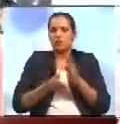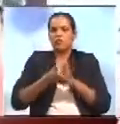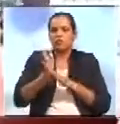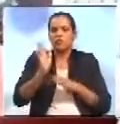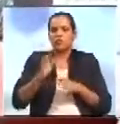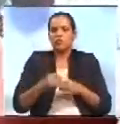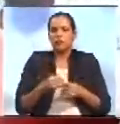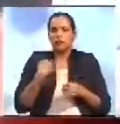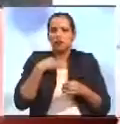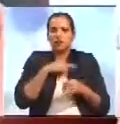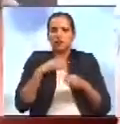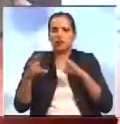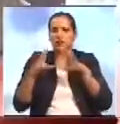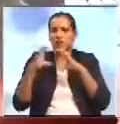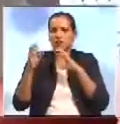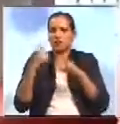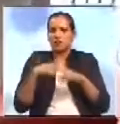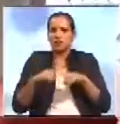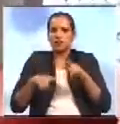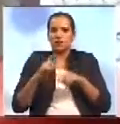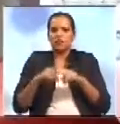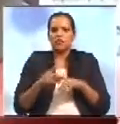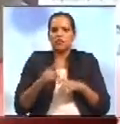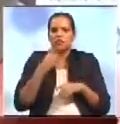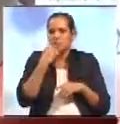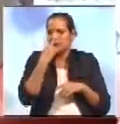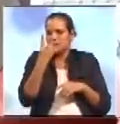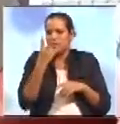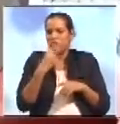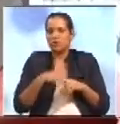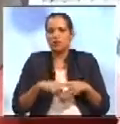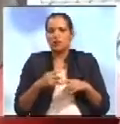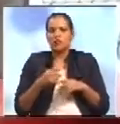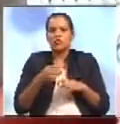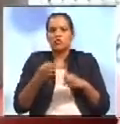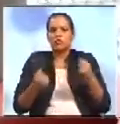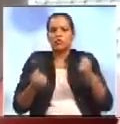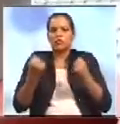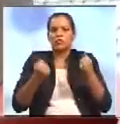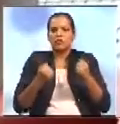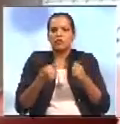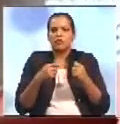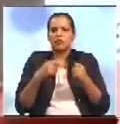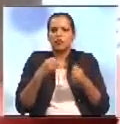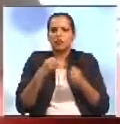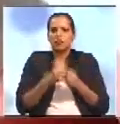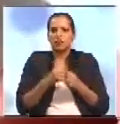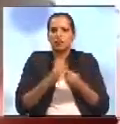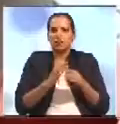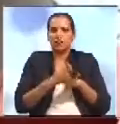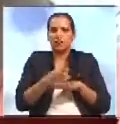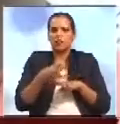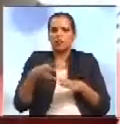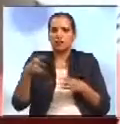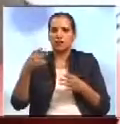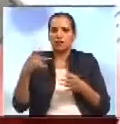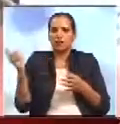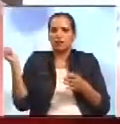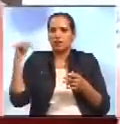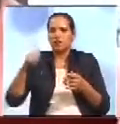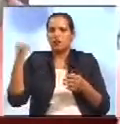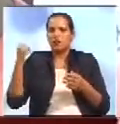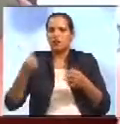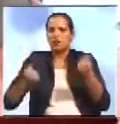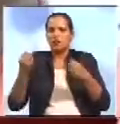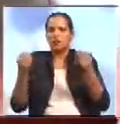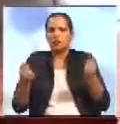sea, conversando con unos amigos, pues, y el carro del señor, hace unos 5 minutos, si él no se termina de bajar del vehículo de ahí, el señor viene a alta velocidad, dicen los